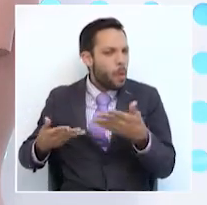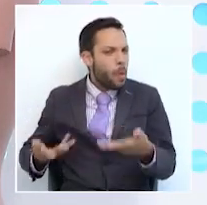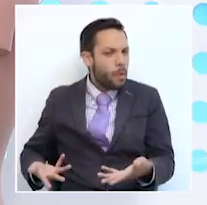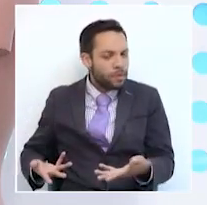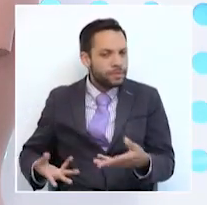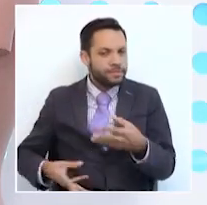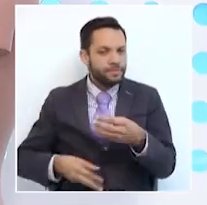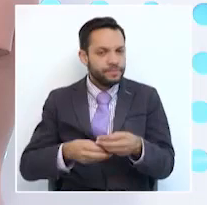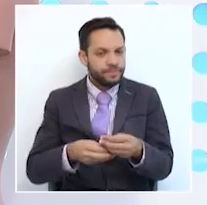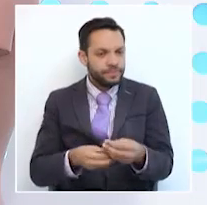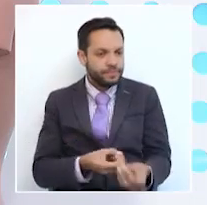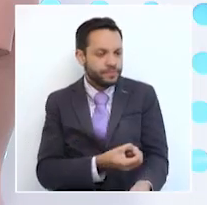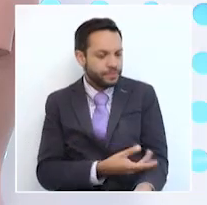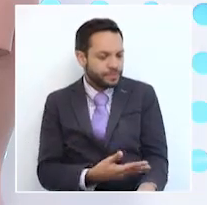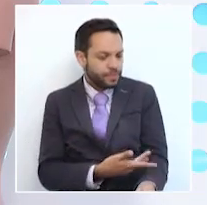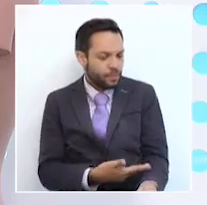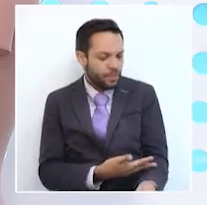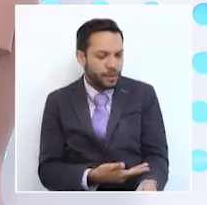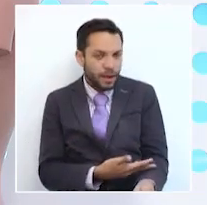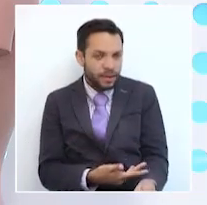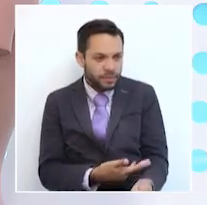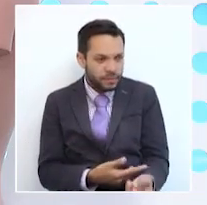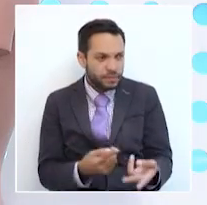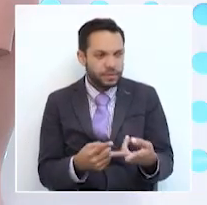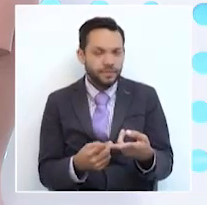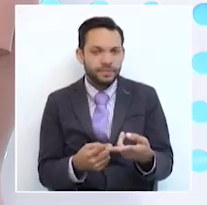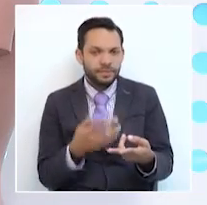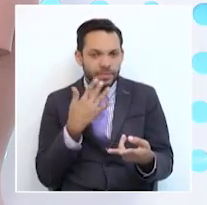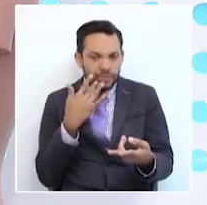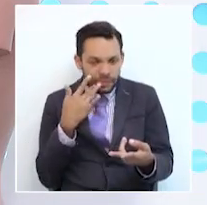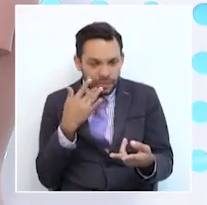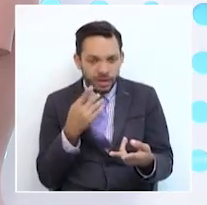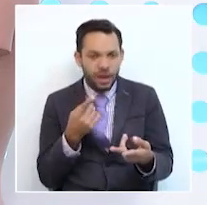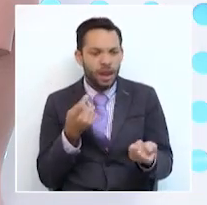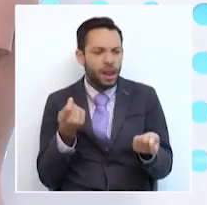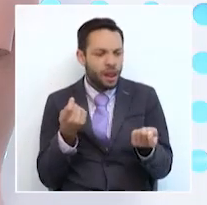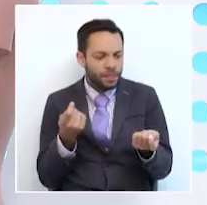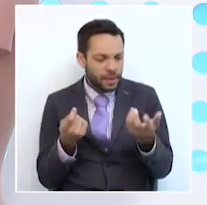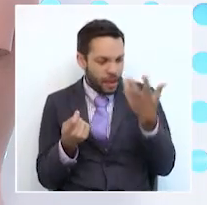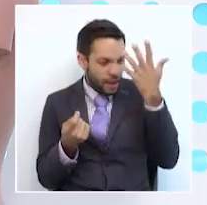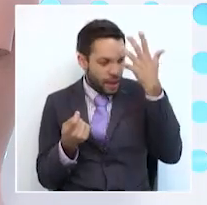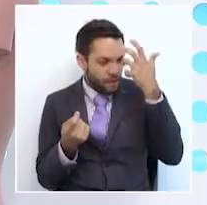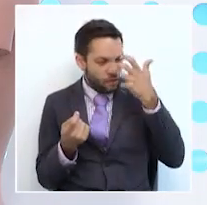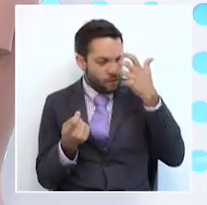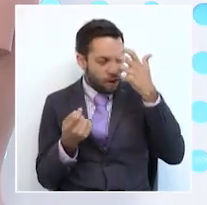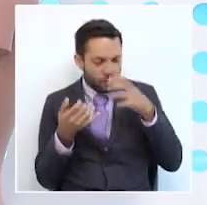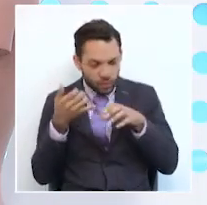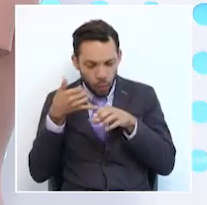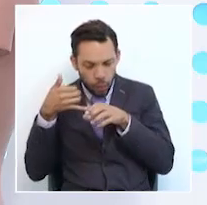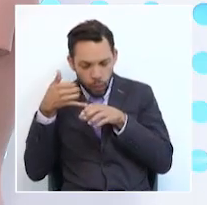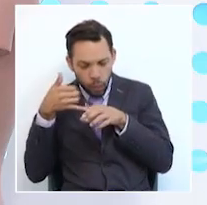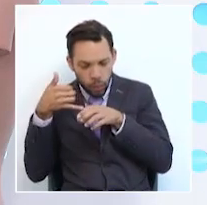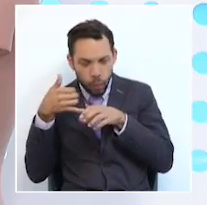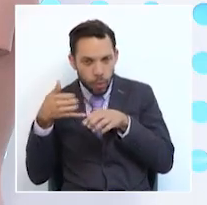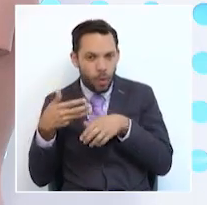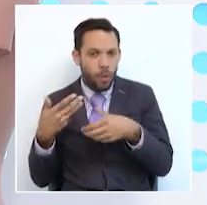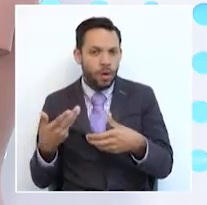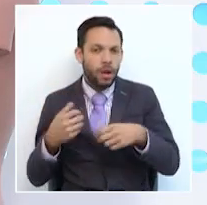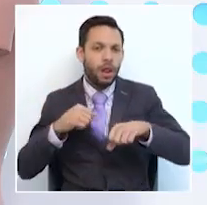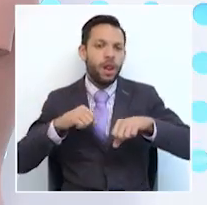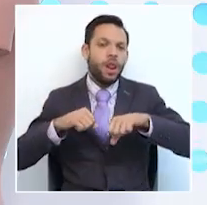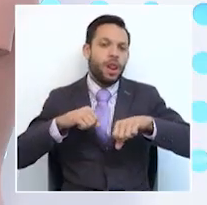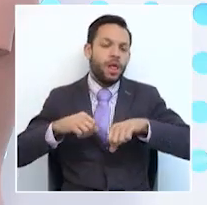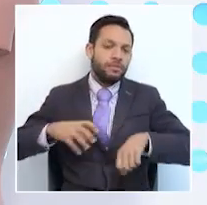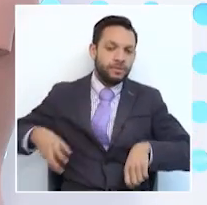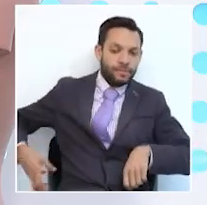ácido úrico del nitrógeno úrico todas las pruebas de laboratorio para mirar la función del